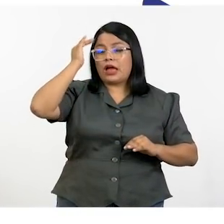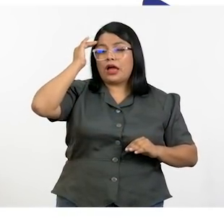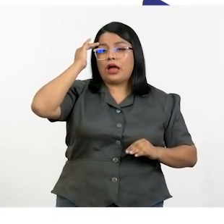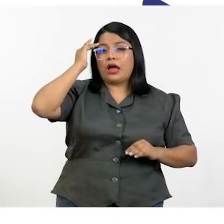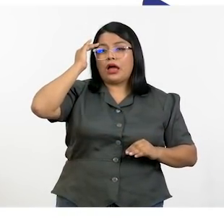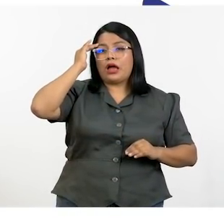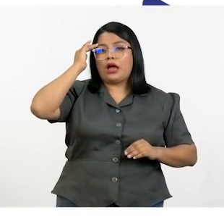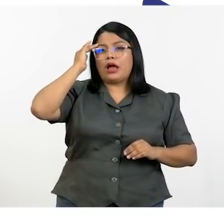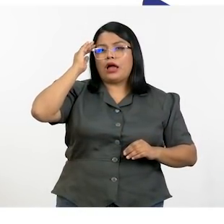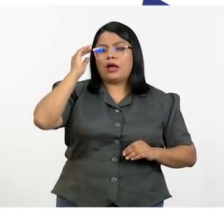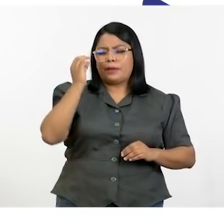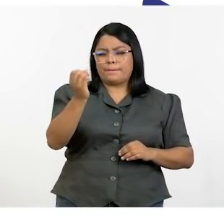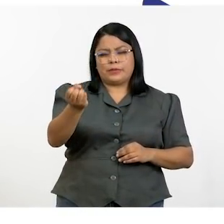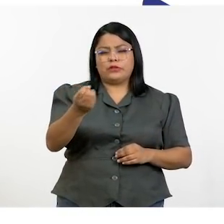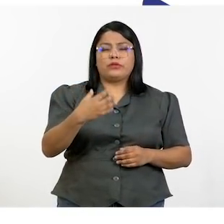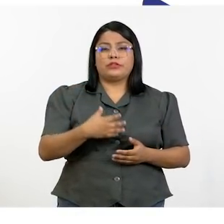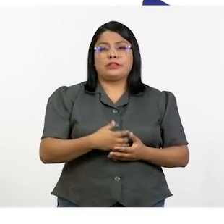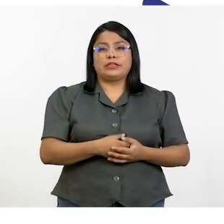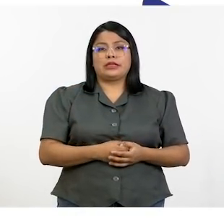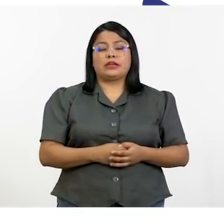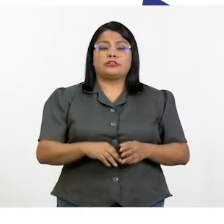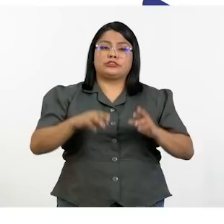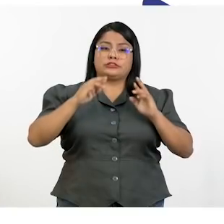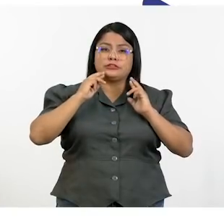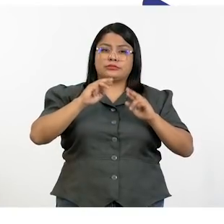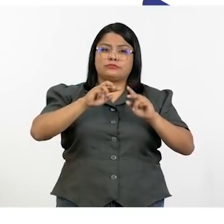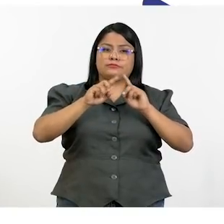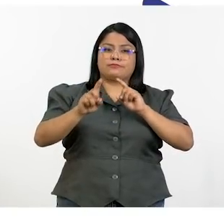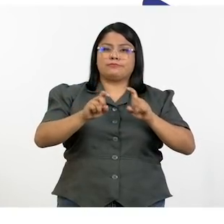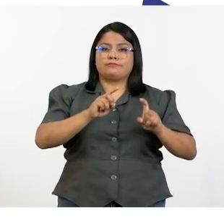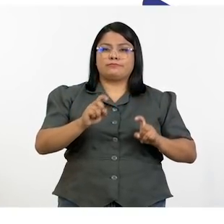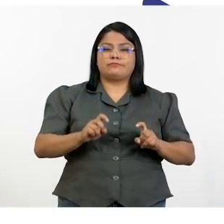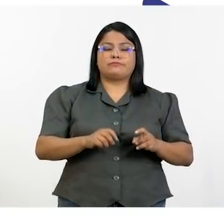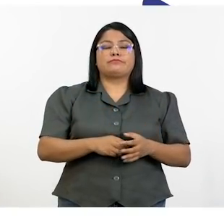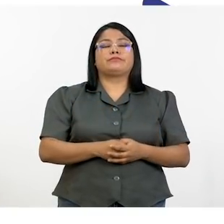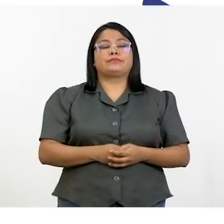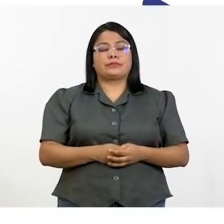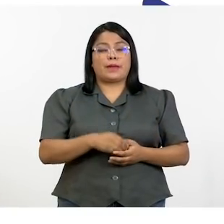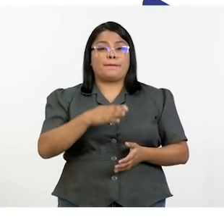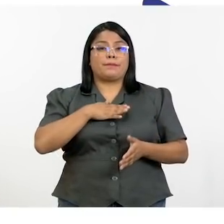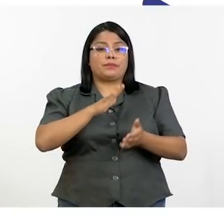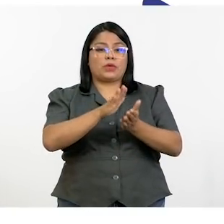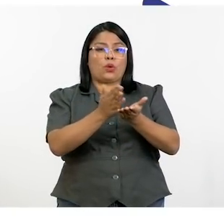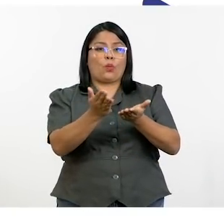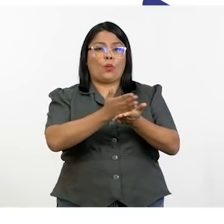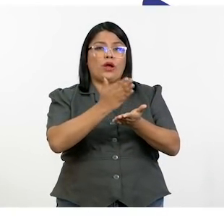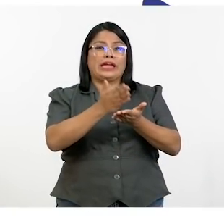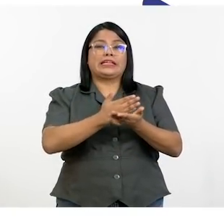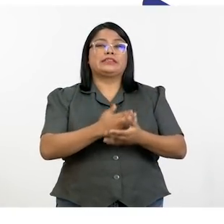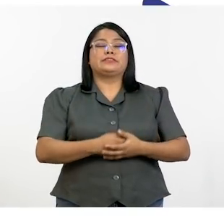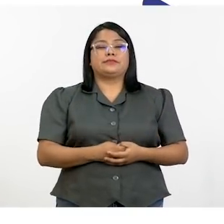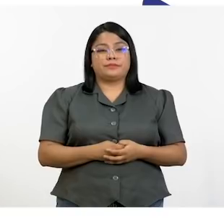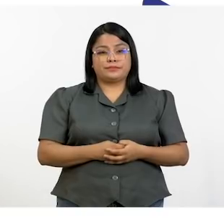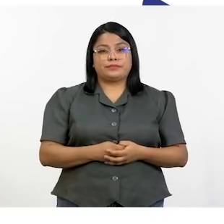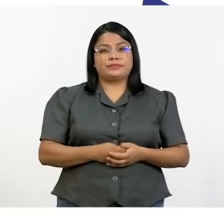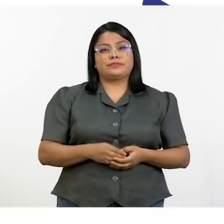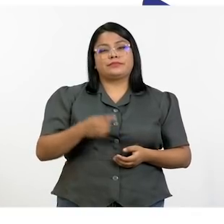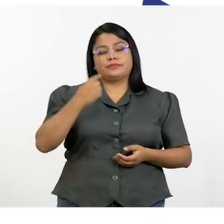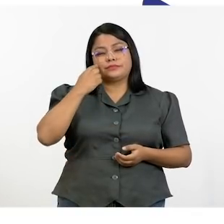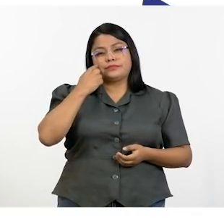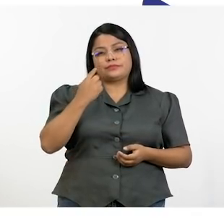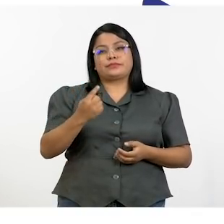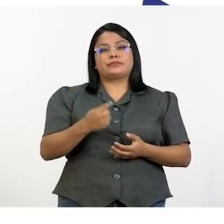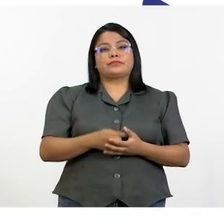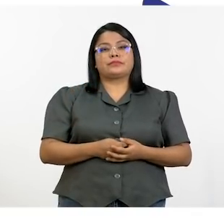conocen. Les pido que me los cuenten y respondo a las preguntas anteriores en mi cuaderno. Como